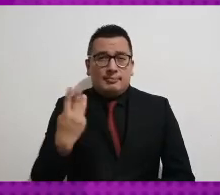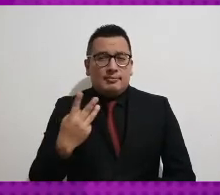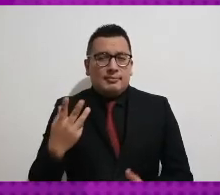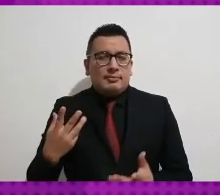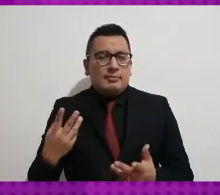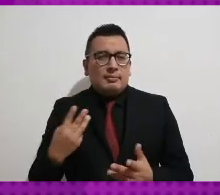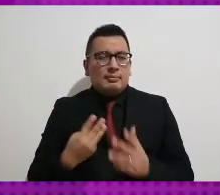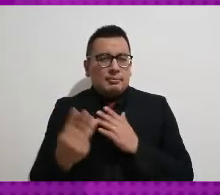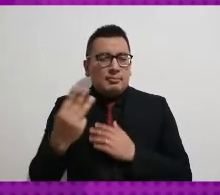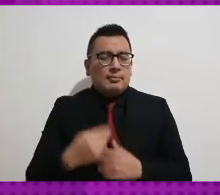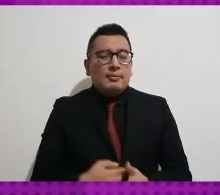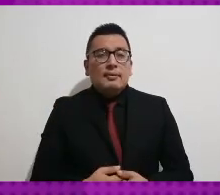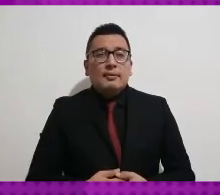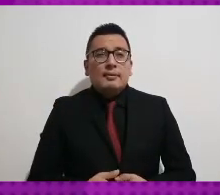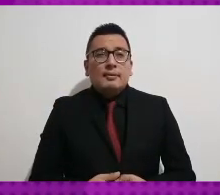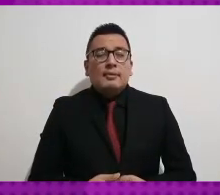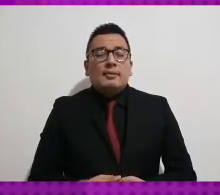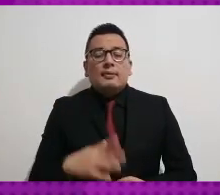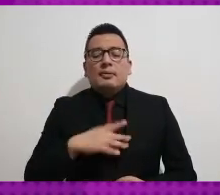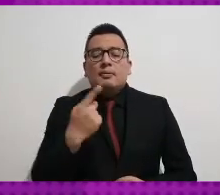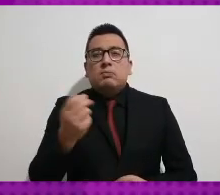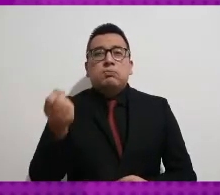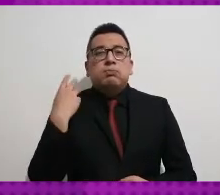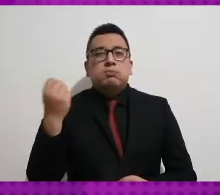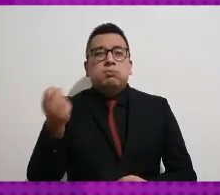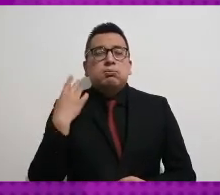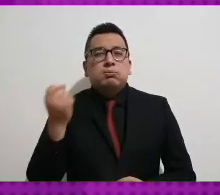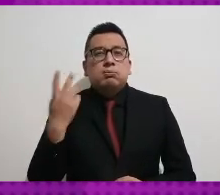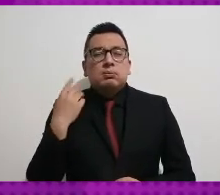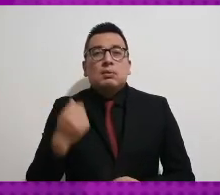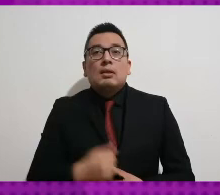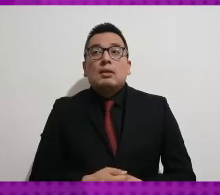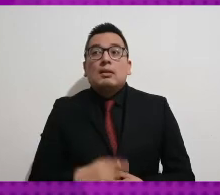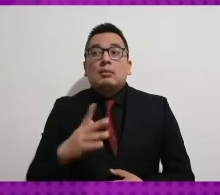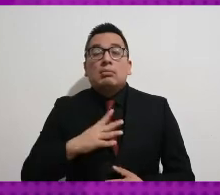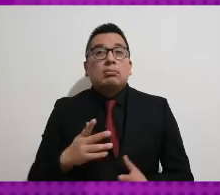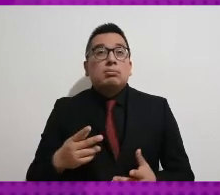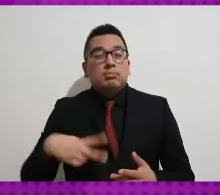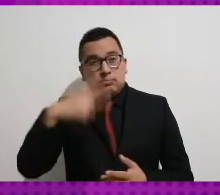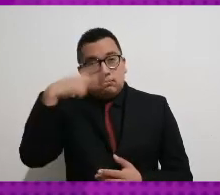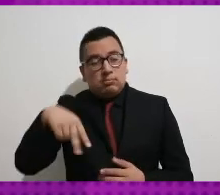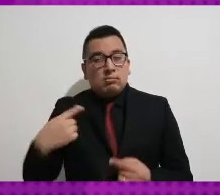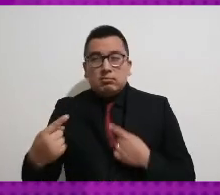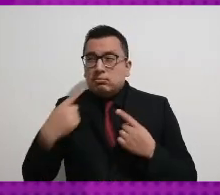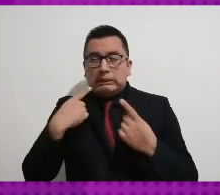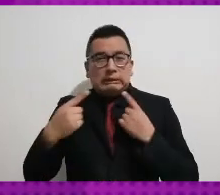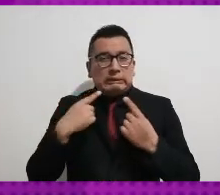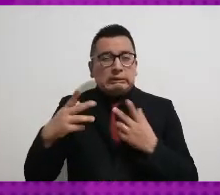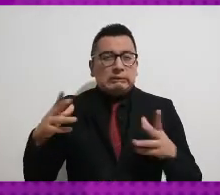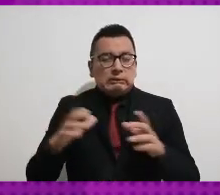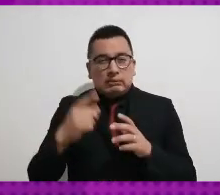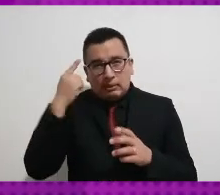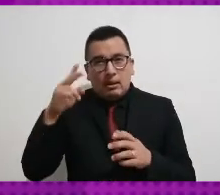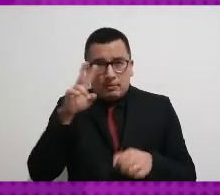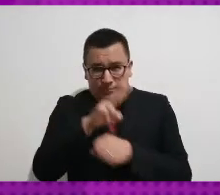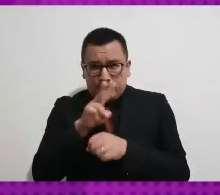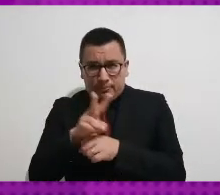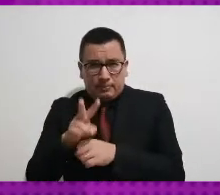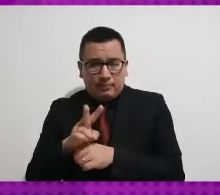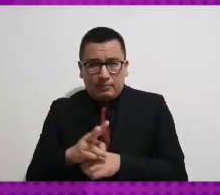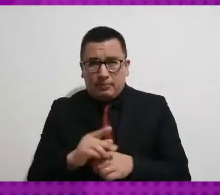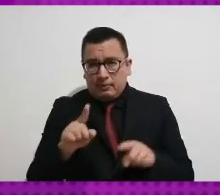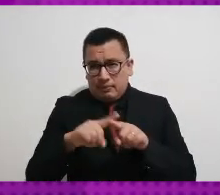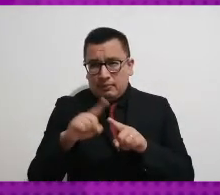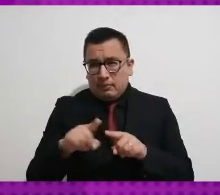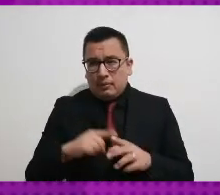pantalla, en el Foro Nacional, en el 9º Foro Nacional de Contralores que se llevó a cabo allá.